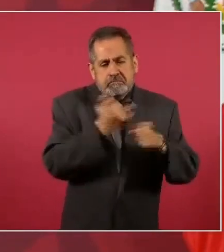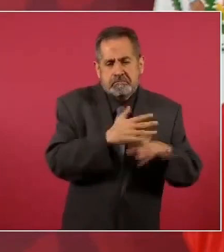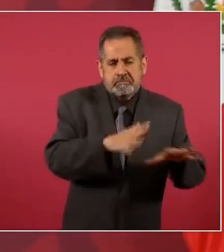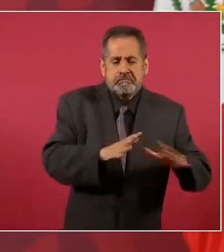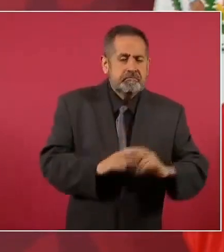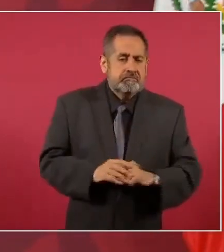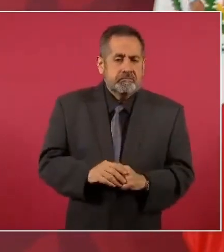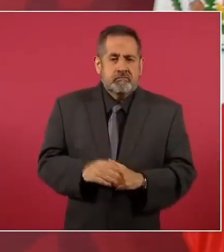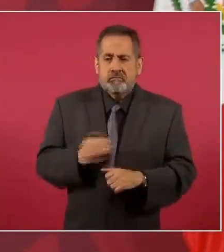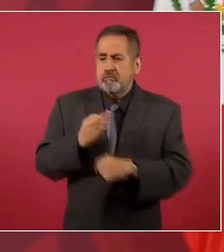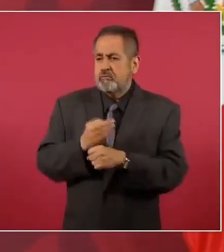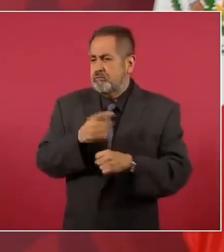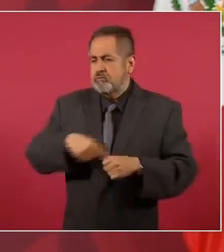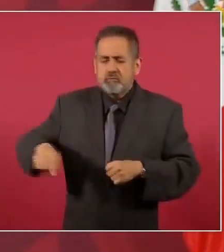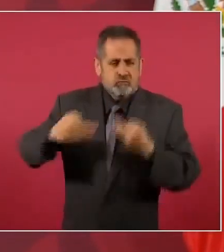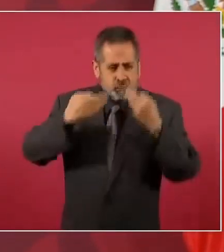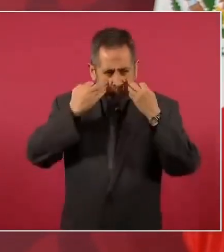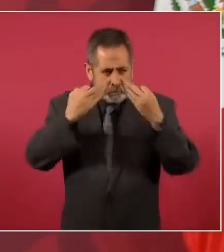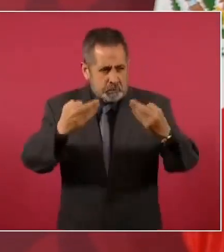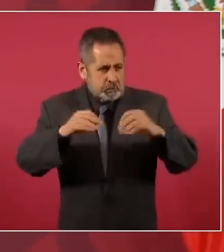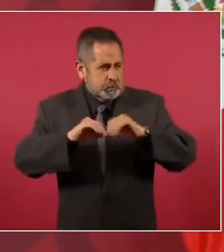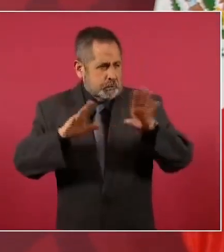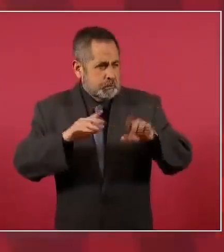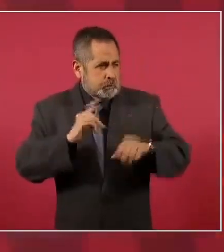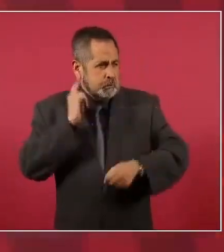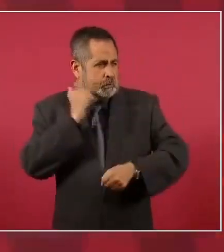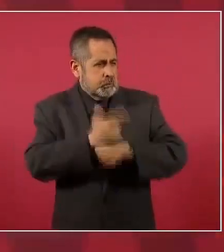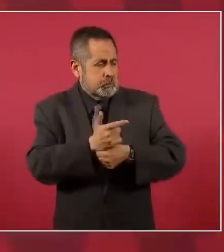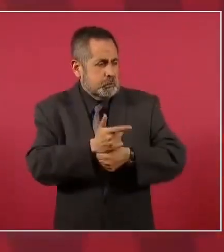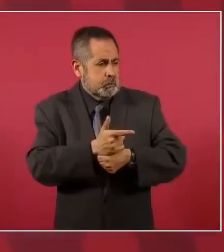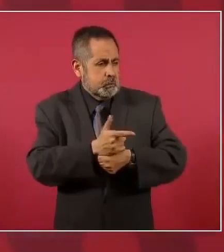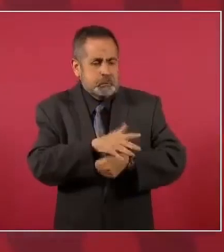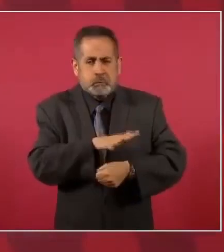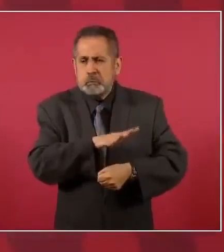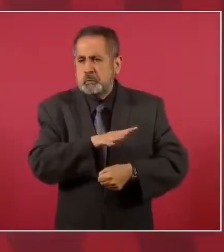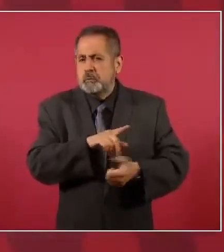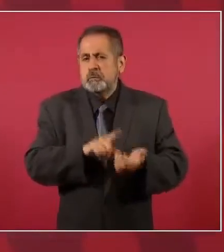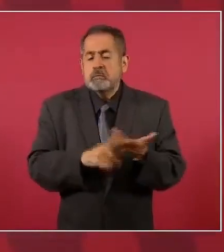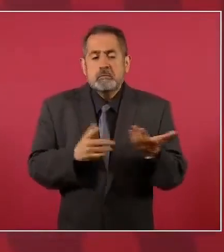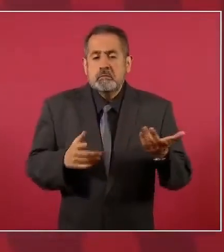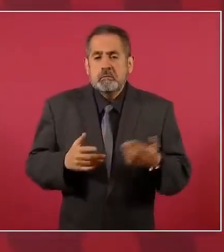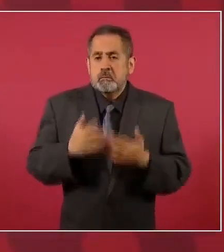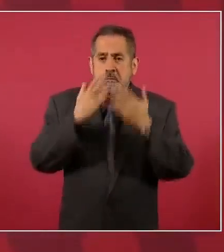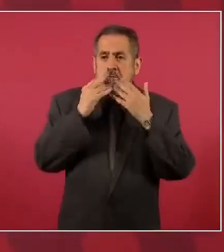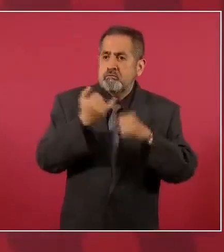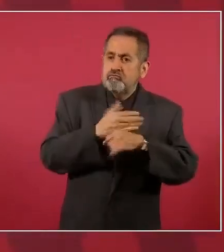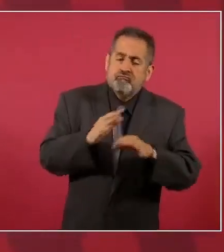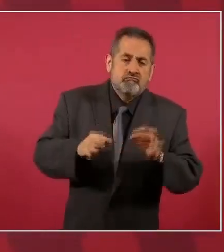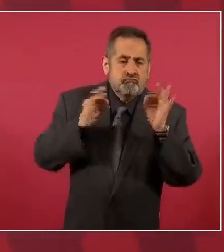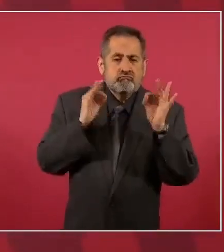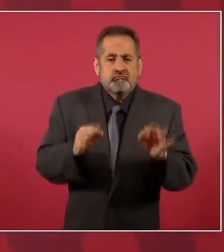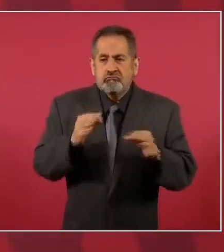Y está quedando también muy de manifiesto que la desinformación